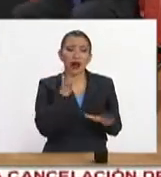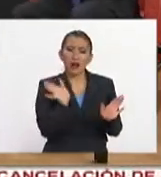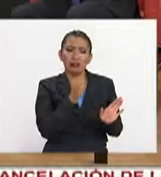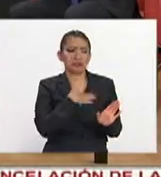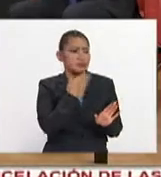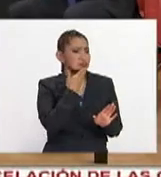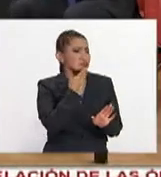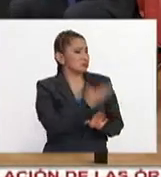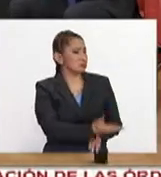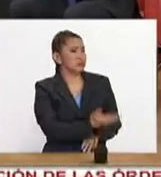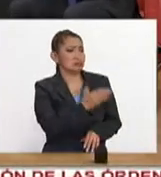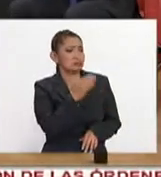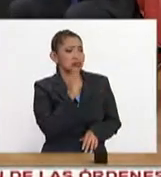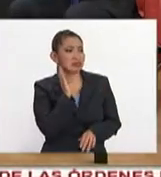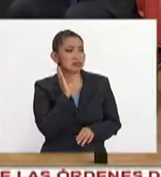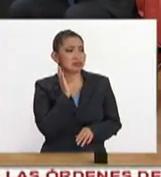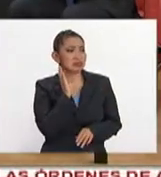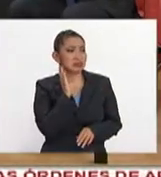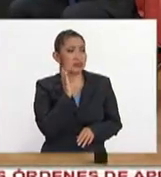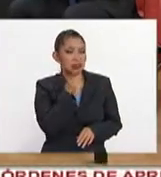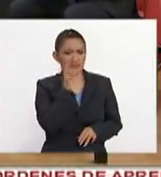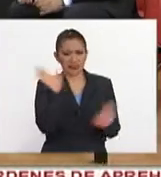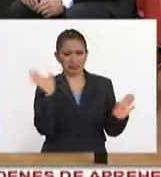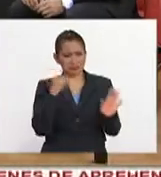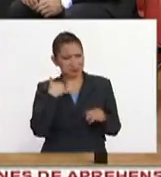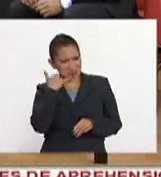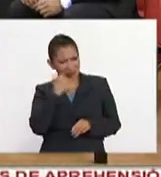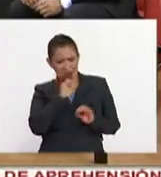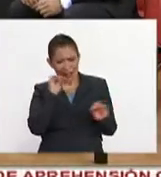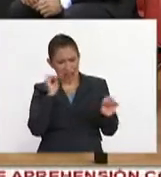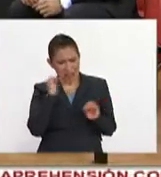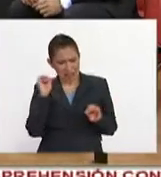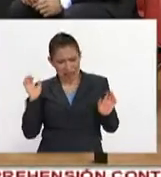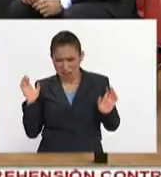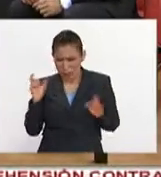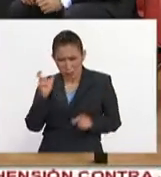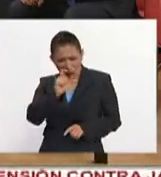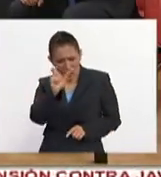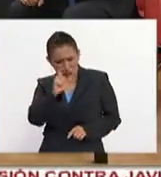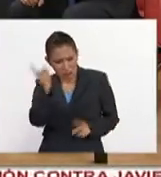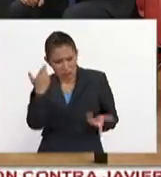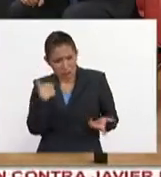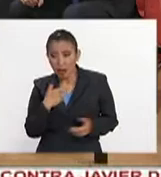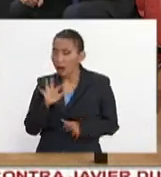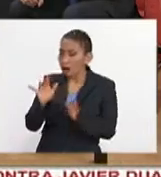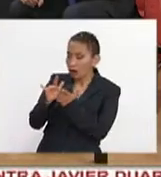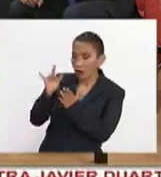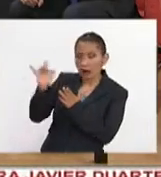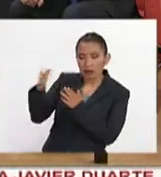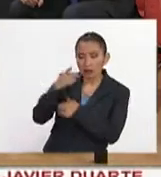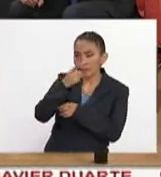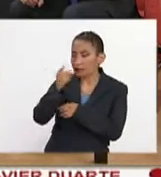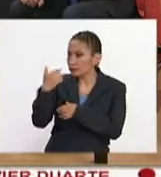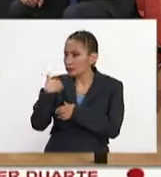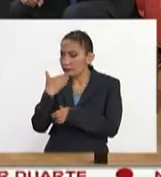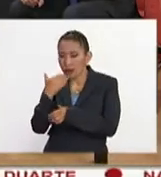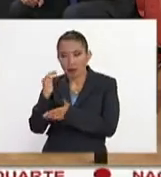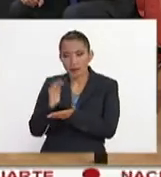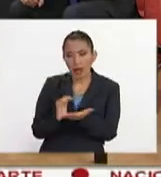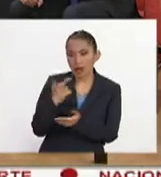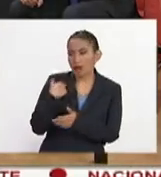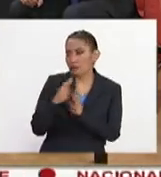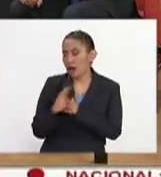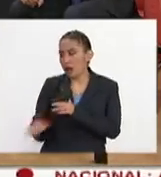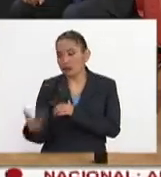pues ¿no? Que lo desmintió, que supuestamente le habló por teléfono para decir que le agradeció el hecho de que había disminuido